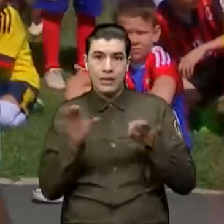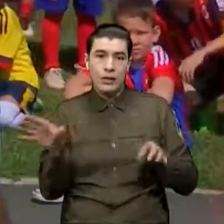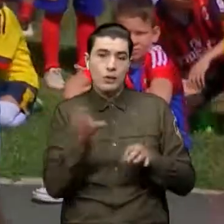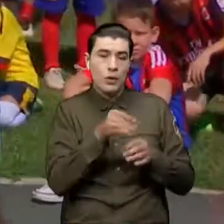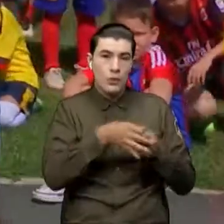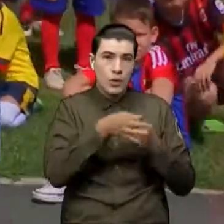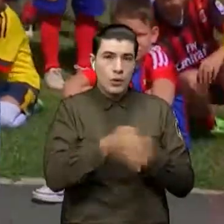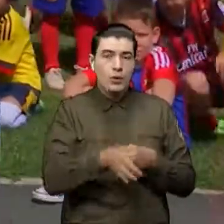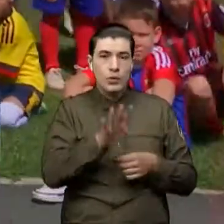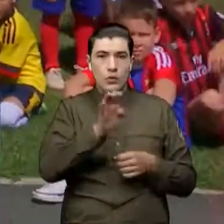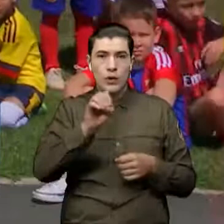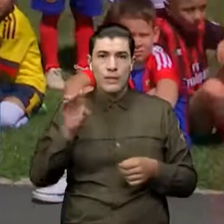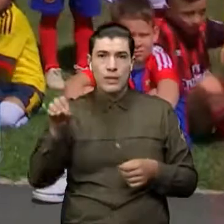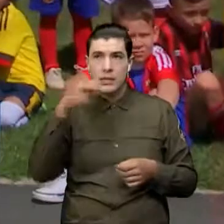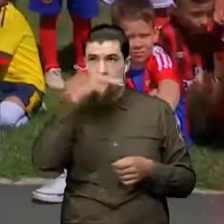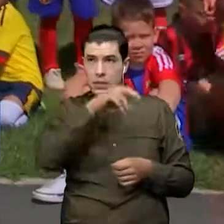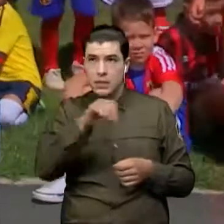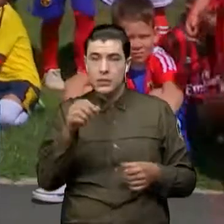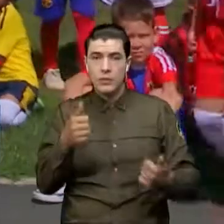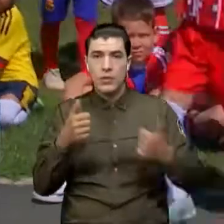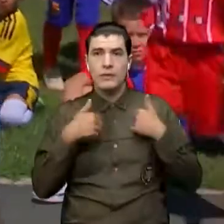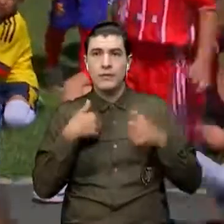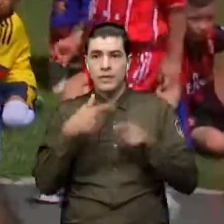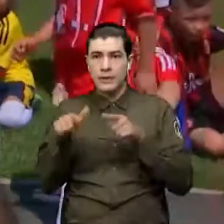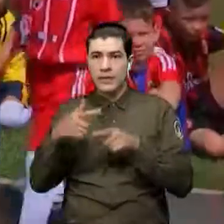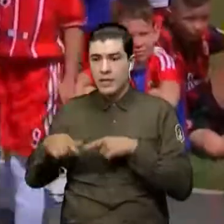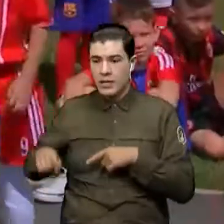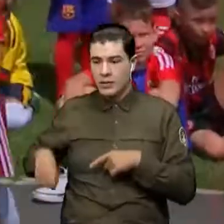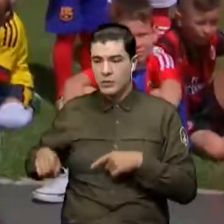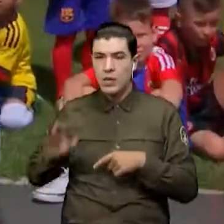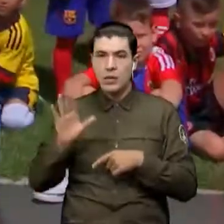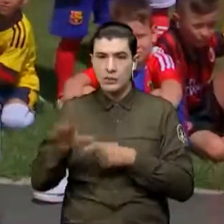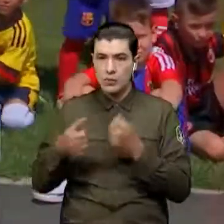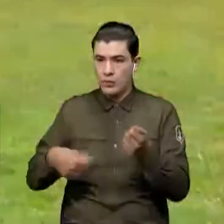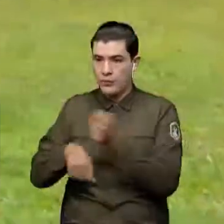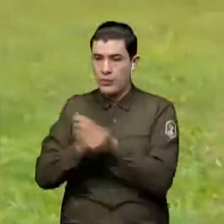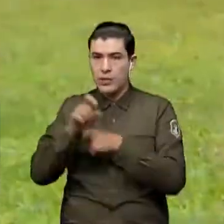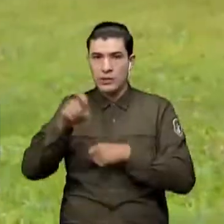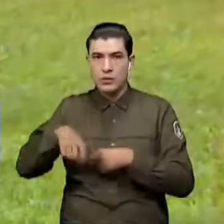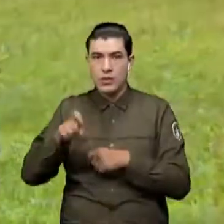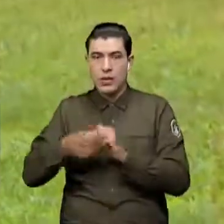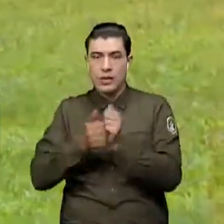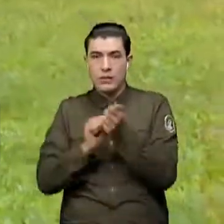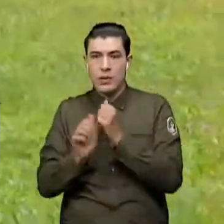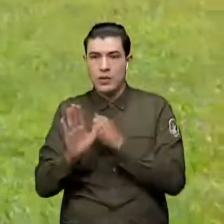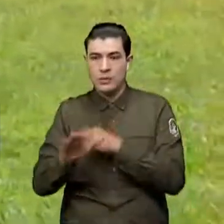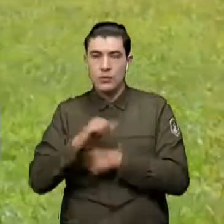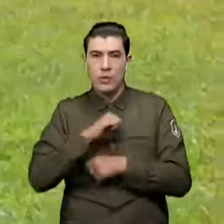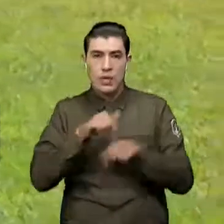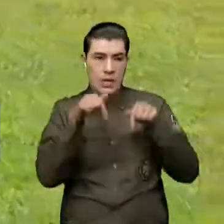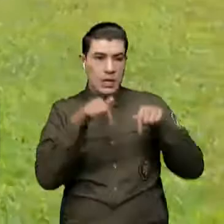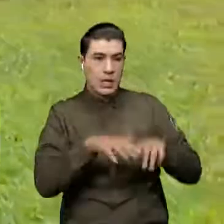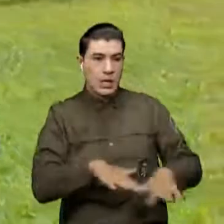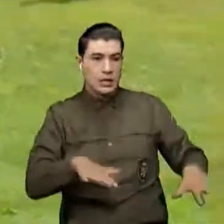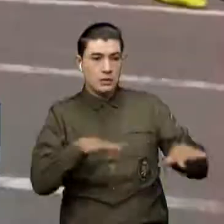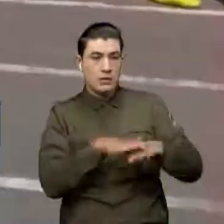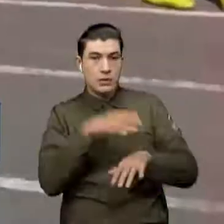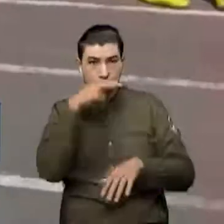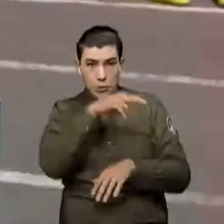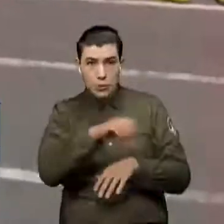cerca de 900 niños beneficiándose de las diferentes escuelas de fútbol y de las escuelas deportivas que tenemos este es un espacio que a los niños les genera